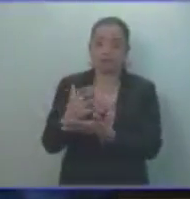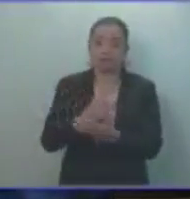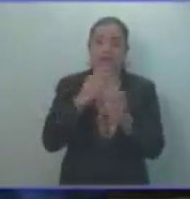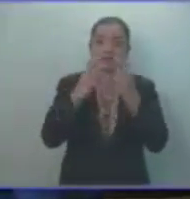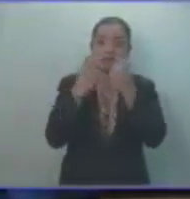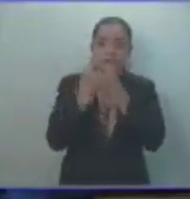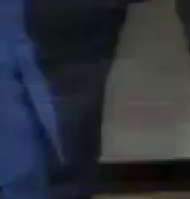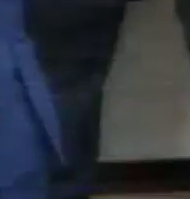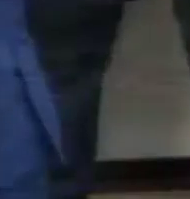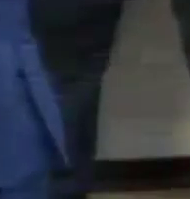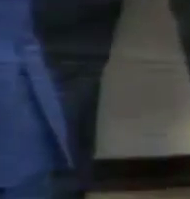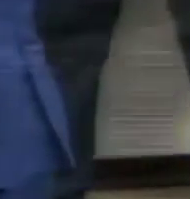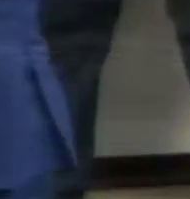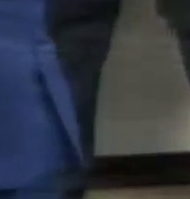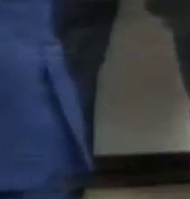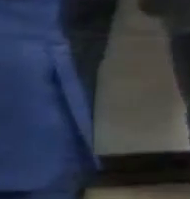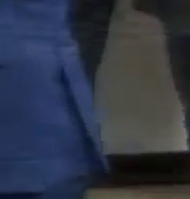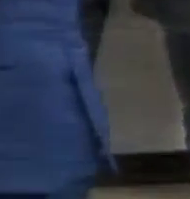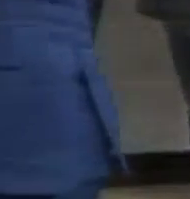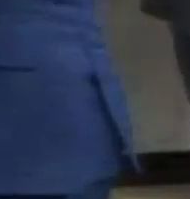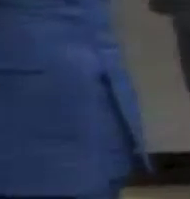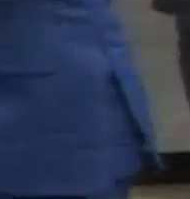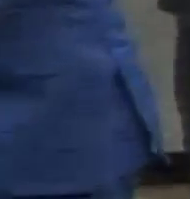especial del presupuesto.